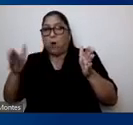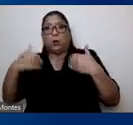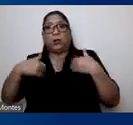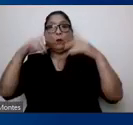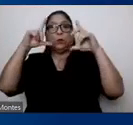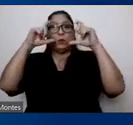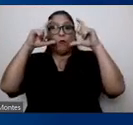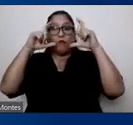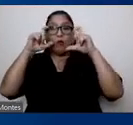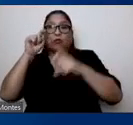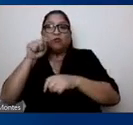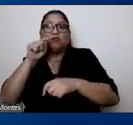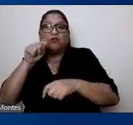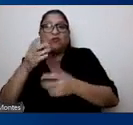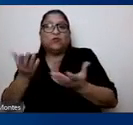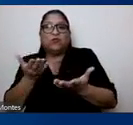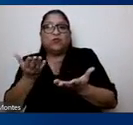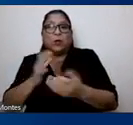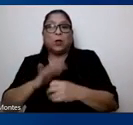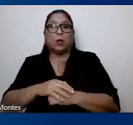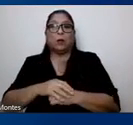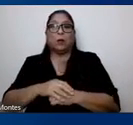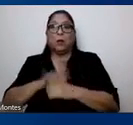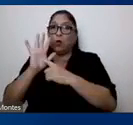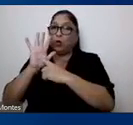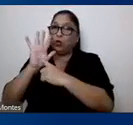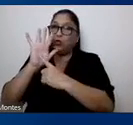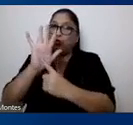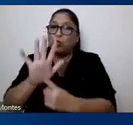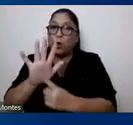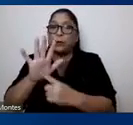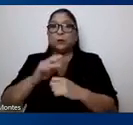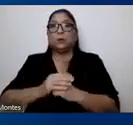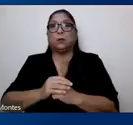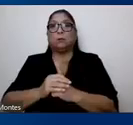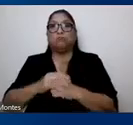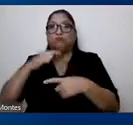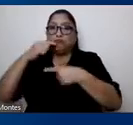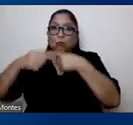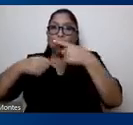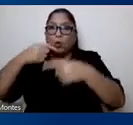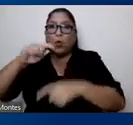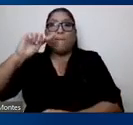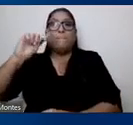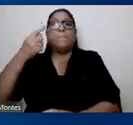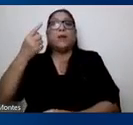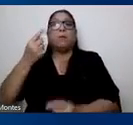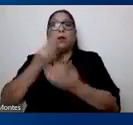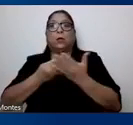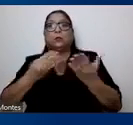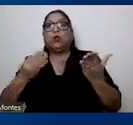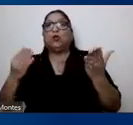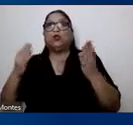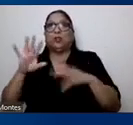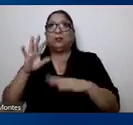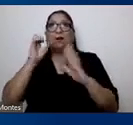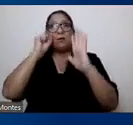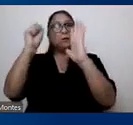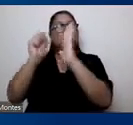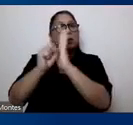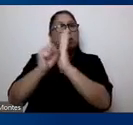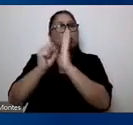esta fotografía que nos relata de los primeros eventos simbólicos